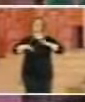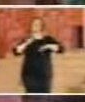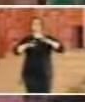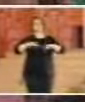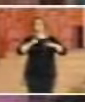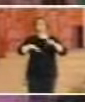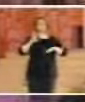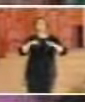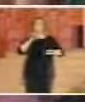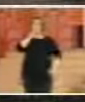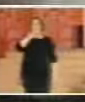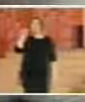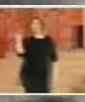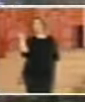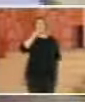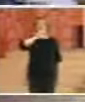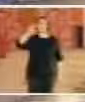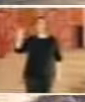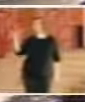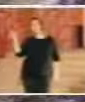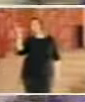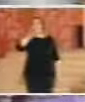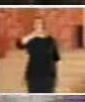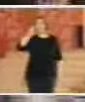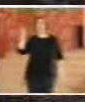veterana que esos 7 años y se nota el talento.